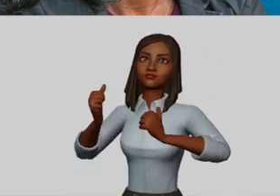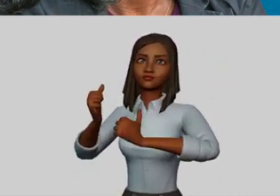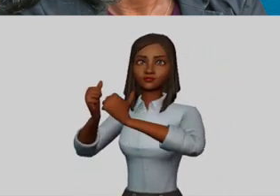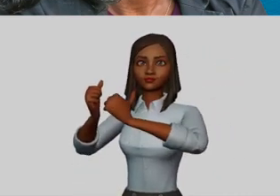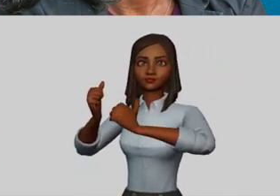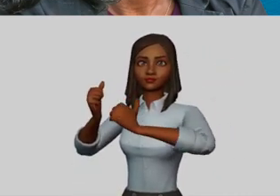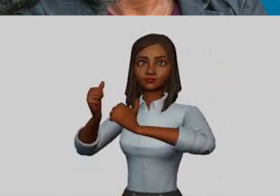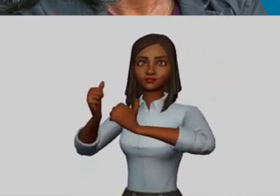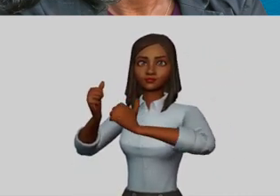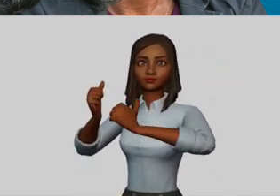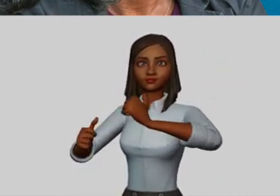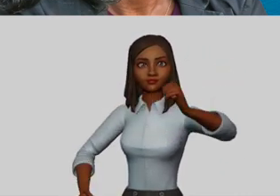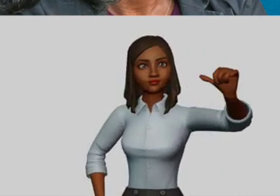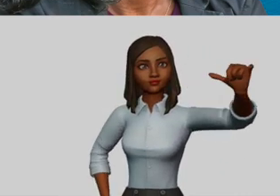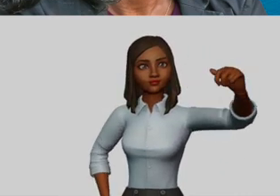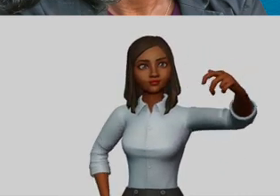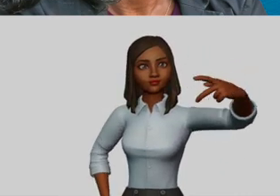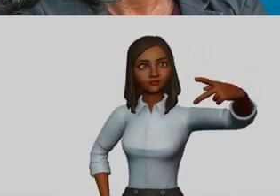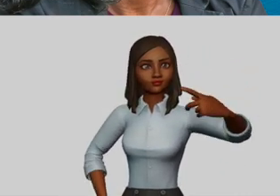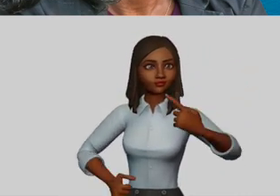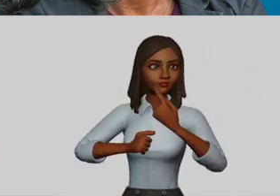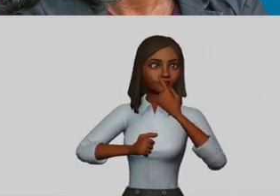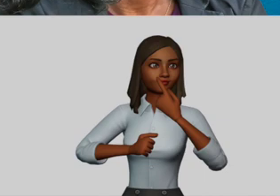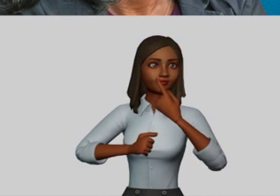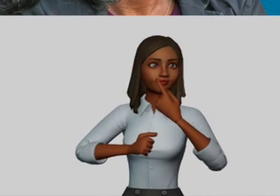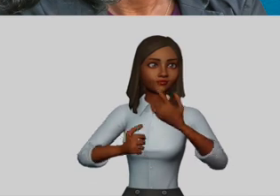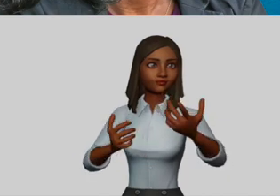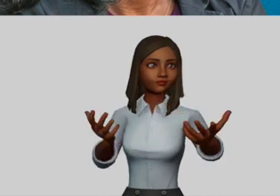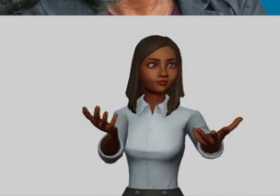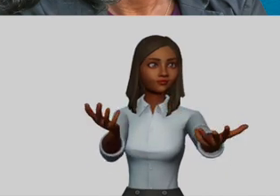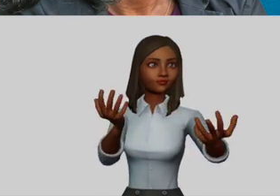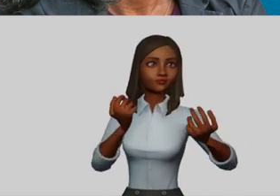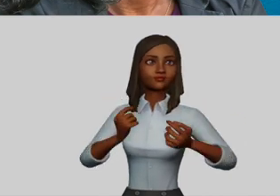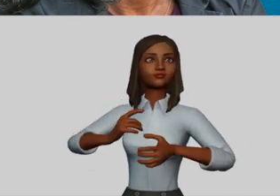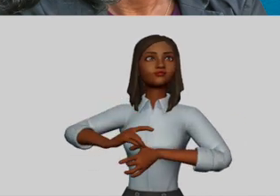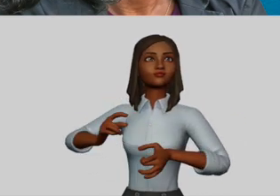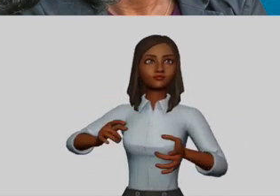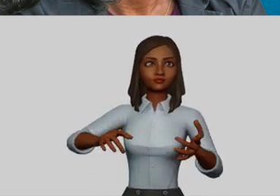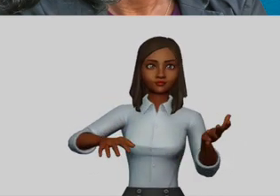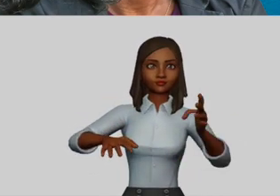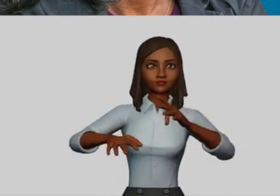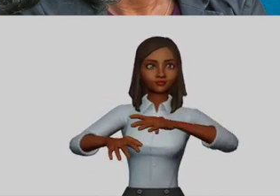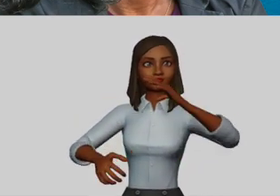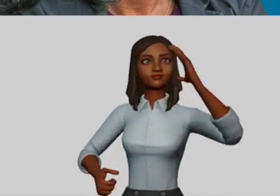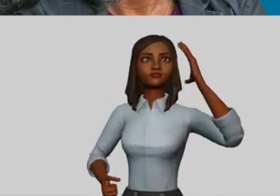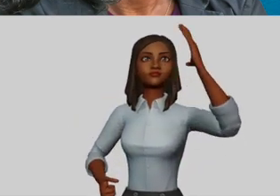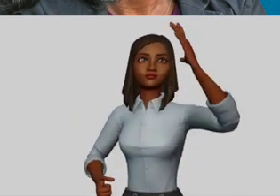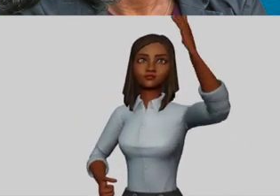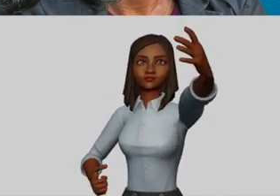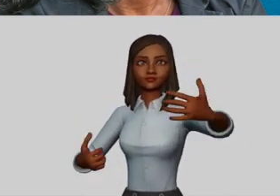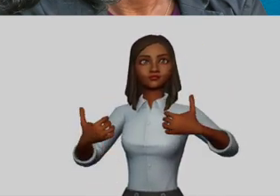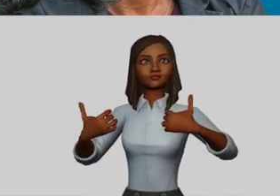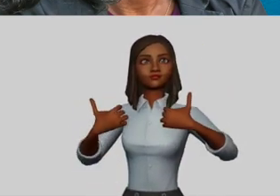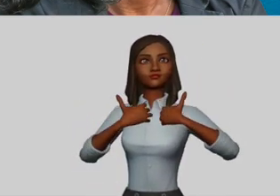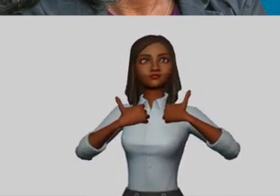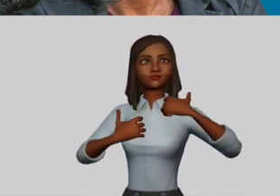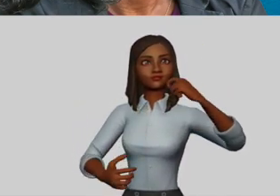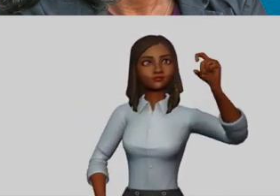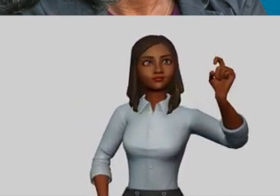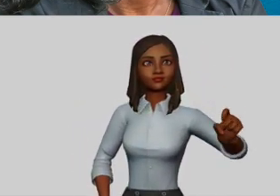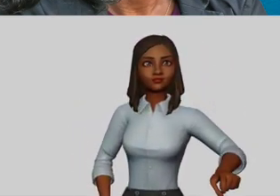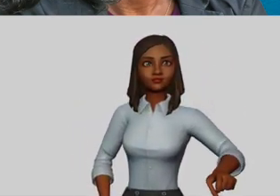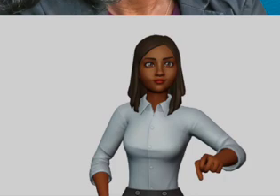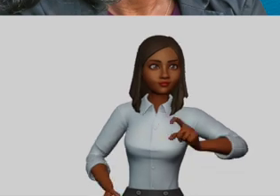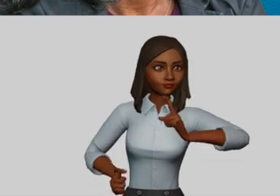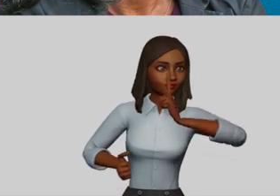cuál se pega. Yo creo que Nelson dijo, tiren el chinazo. y entonces conseguiste esta tremenda beca del